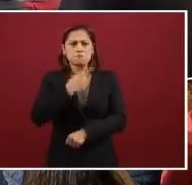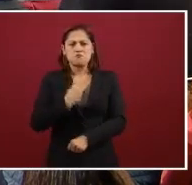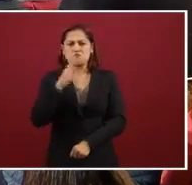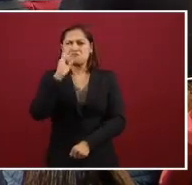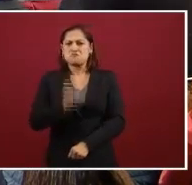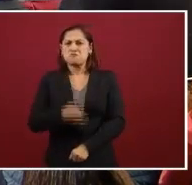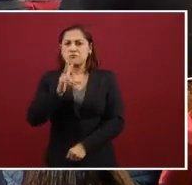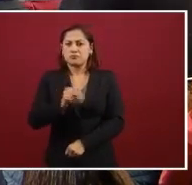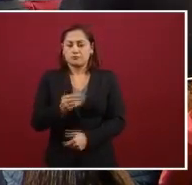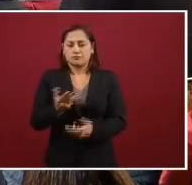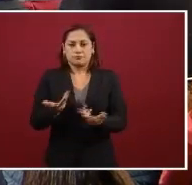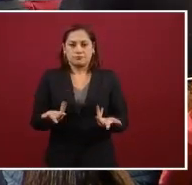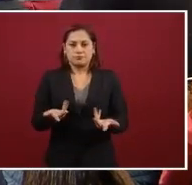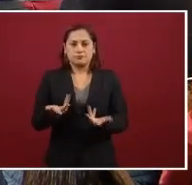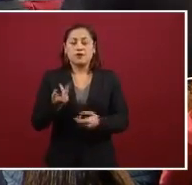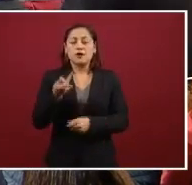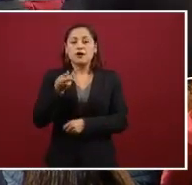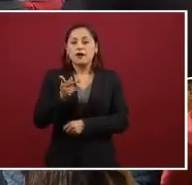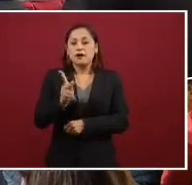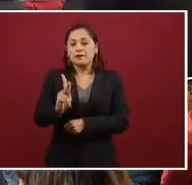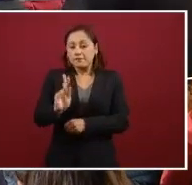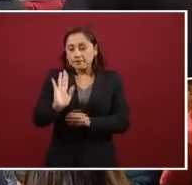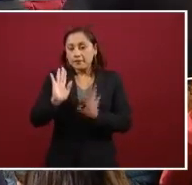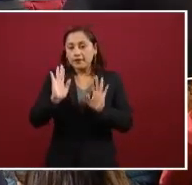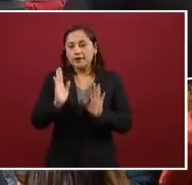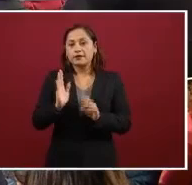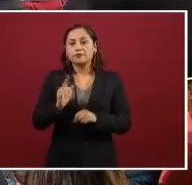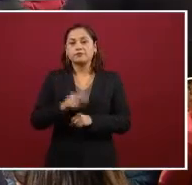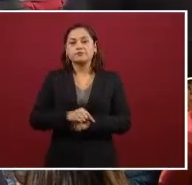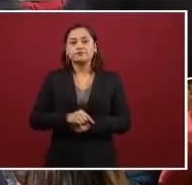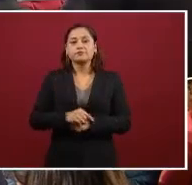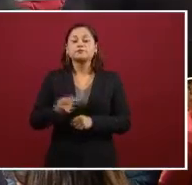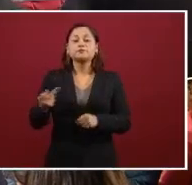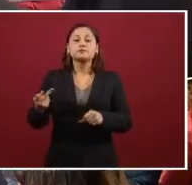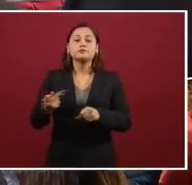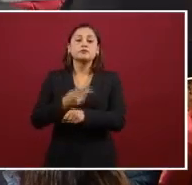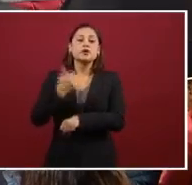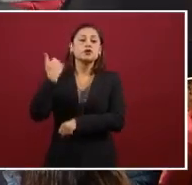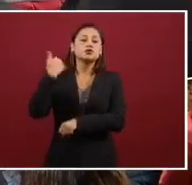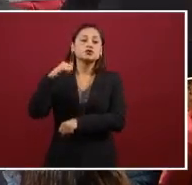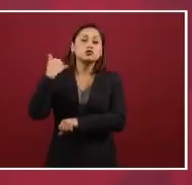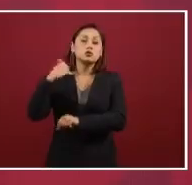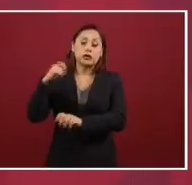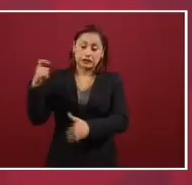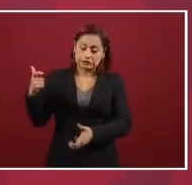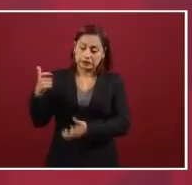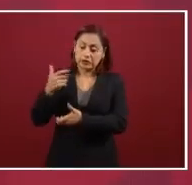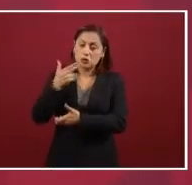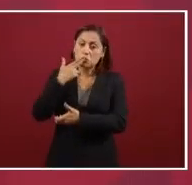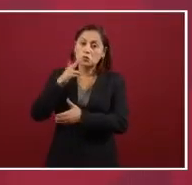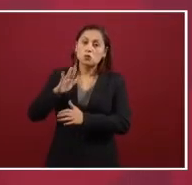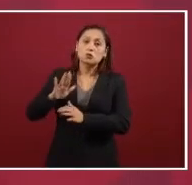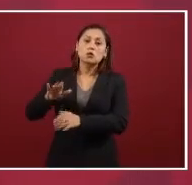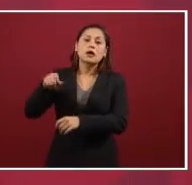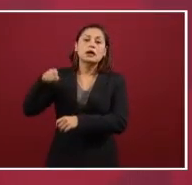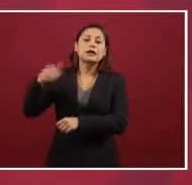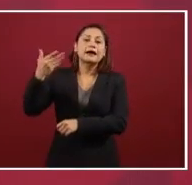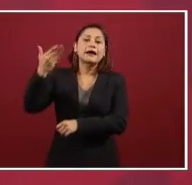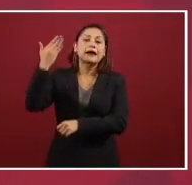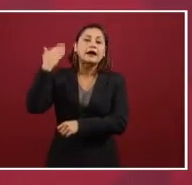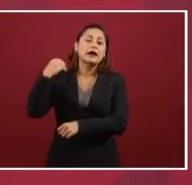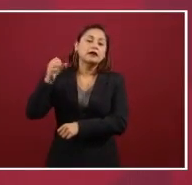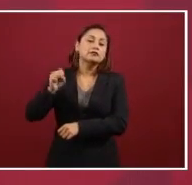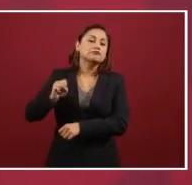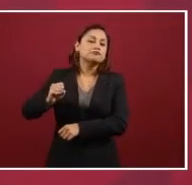además, es lógico que así sea, porque el Fondo Yucatán se votó por todas las fuerzas políticas. Ninguna fuerza política objetó